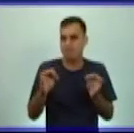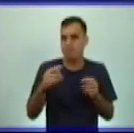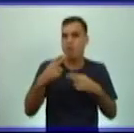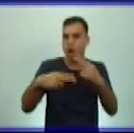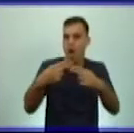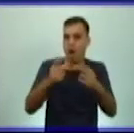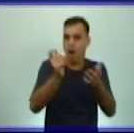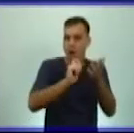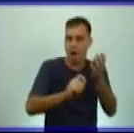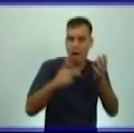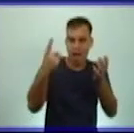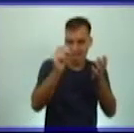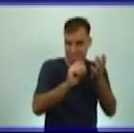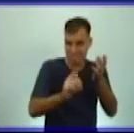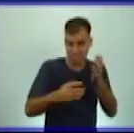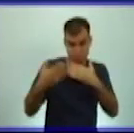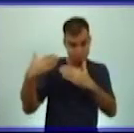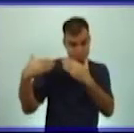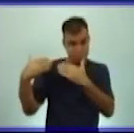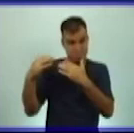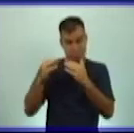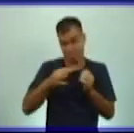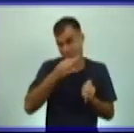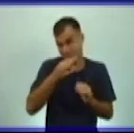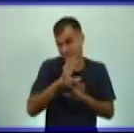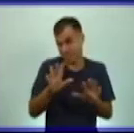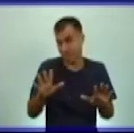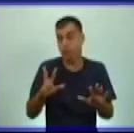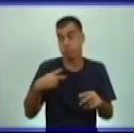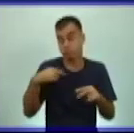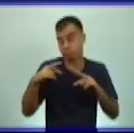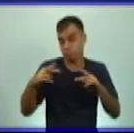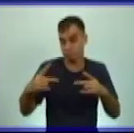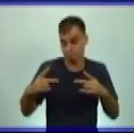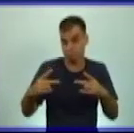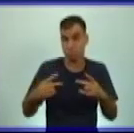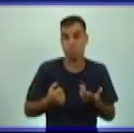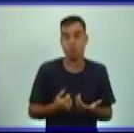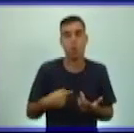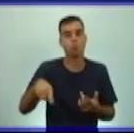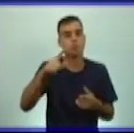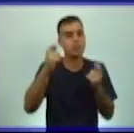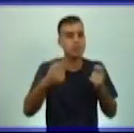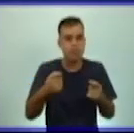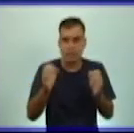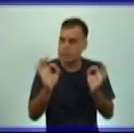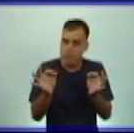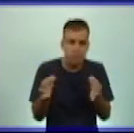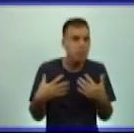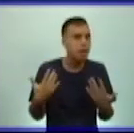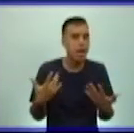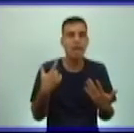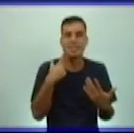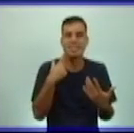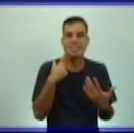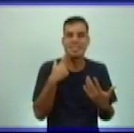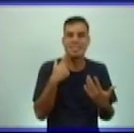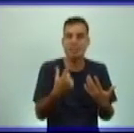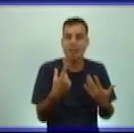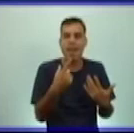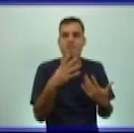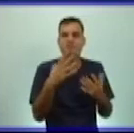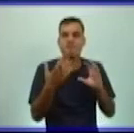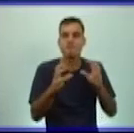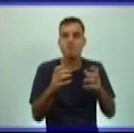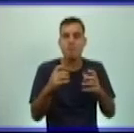ejercicio anterior, porque como les repito nuevamente, usted siempre tiene que representar el sentido de